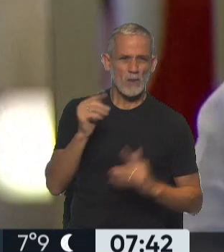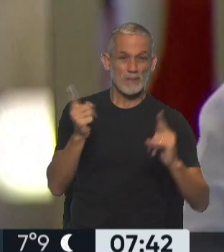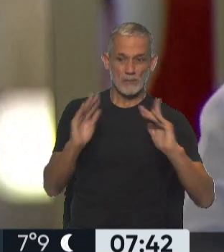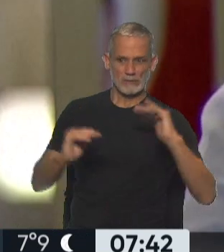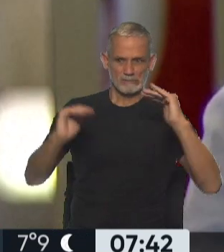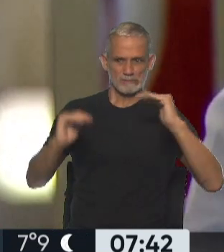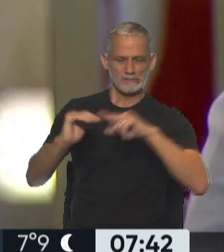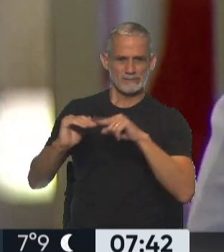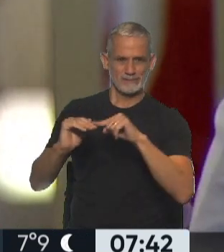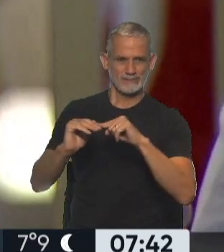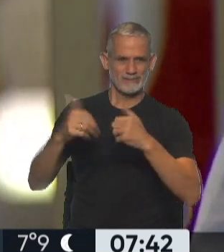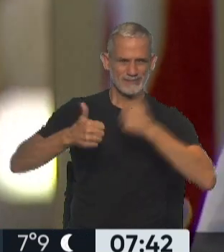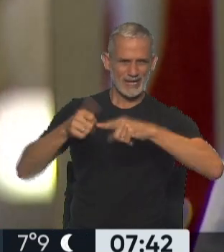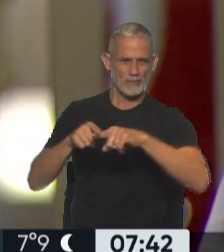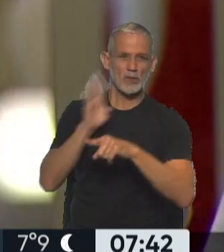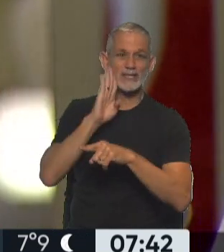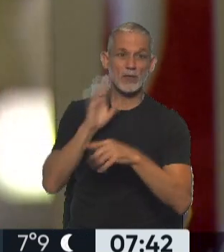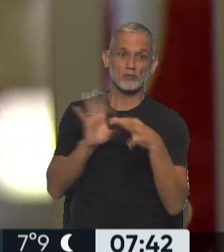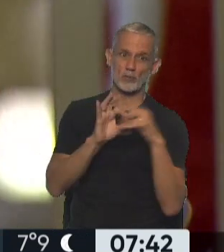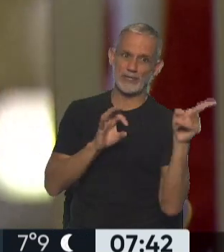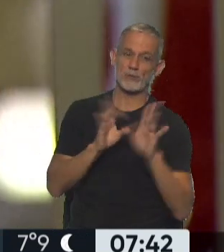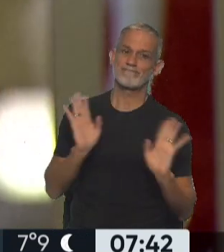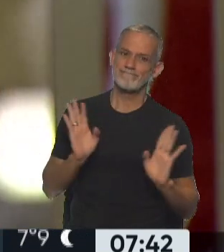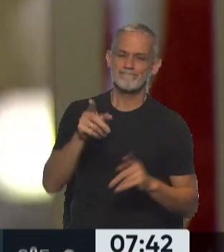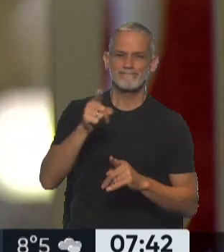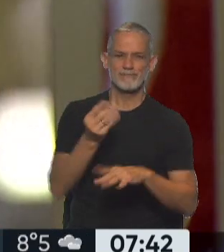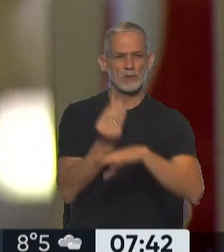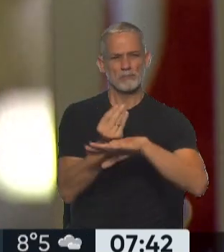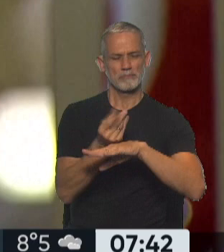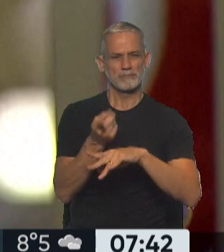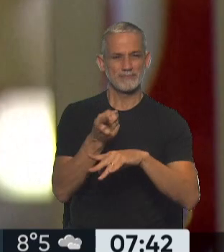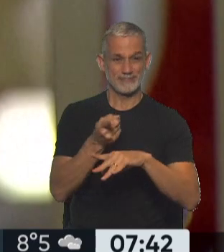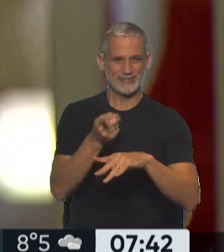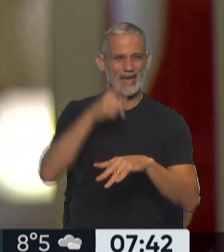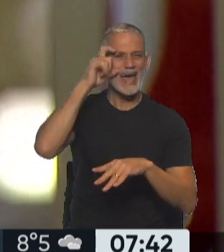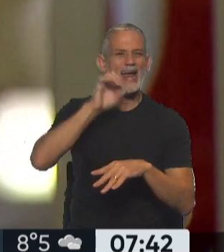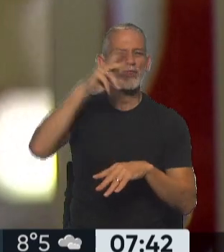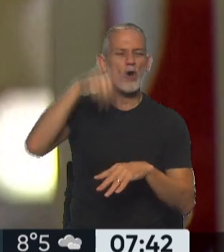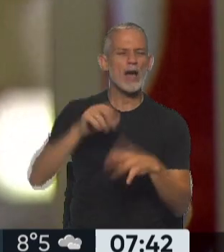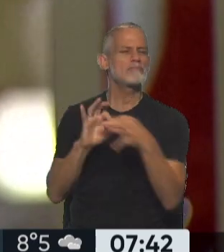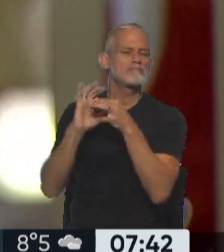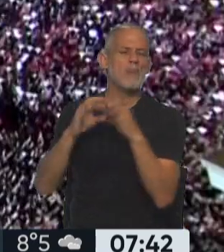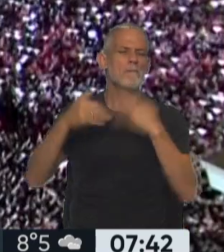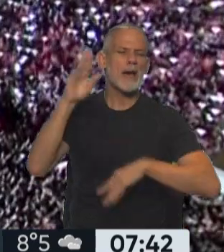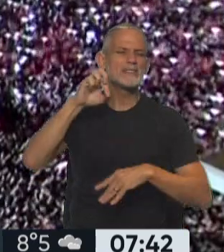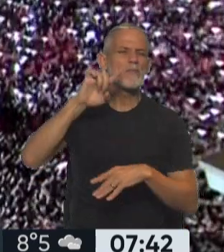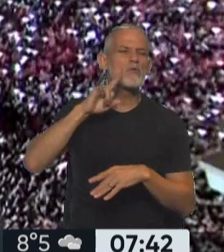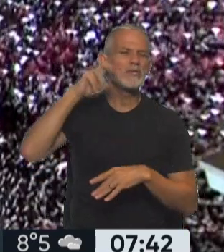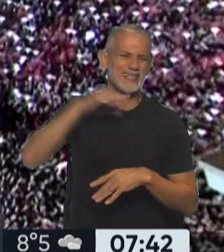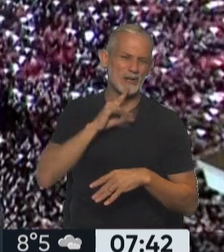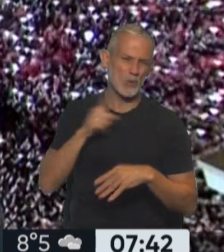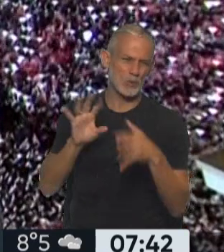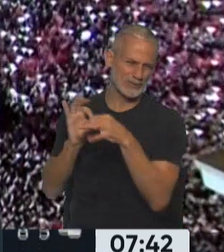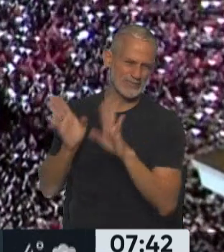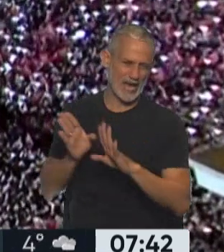Unión Europea, se acercó a Estados Unidos, es el candidato más aliado de Putin, pero en este